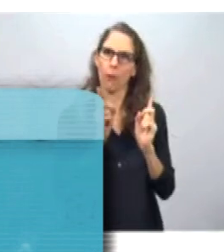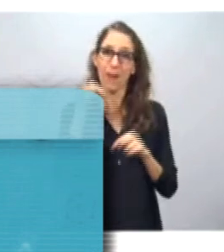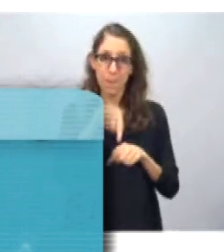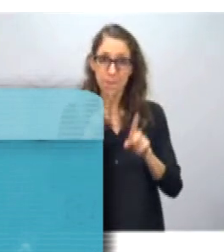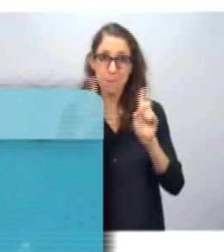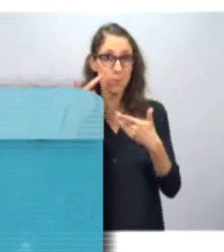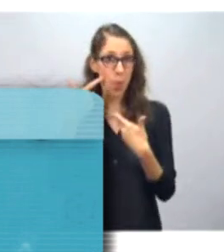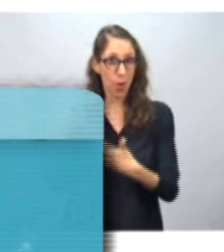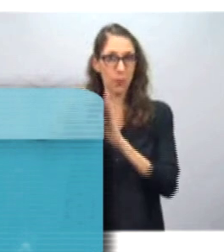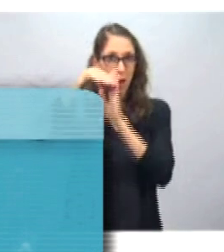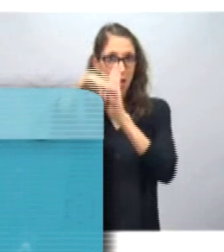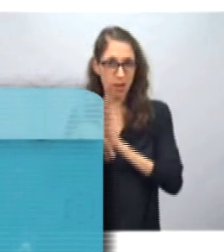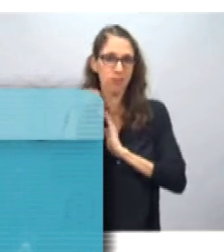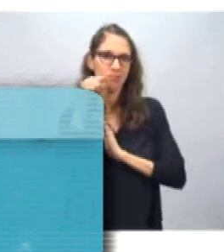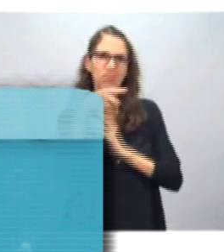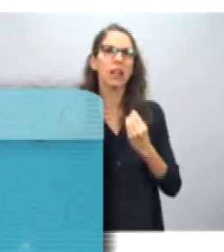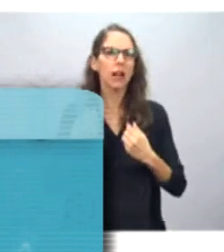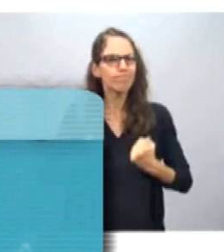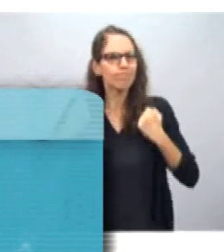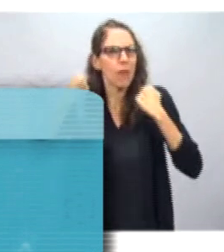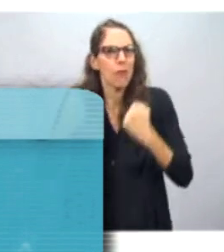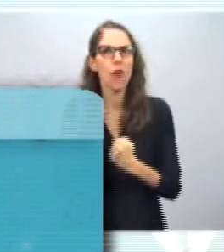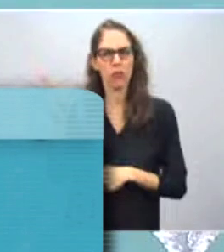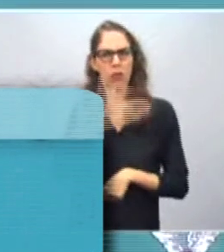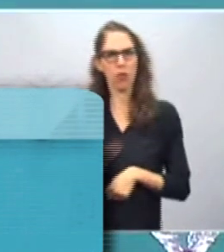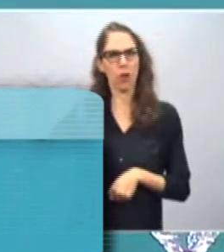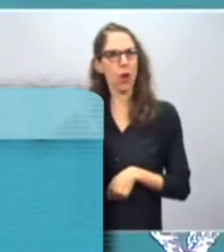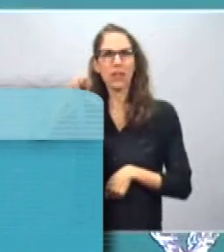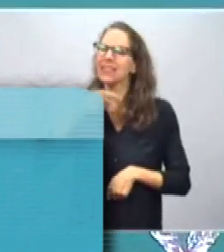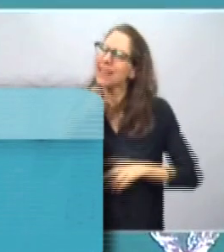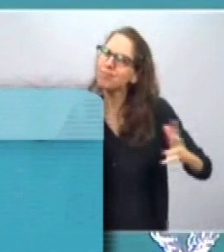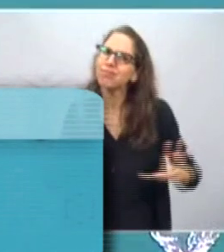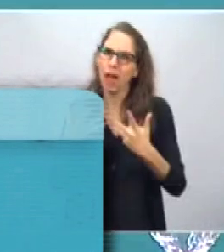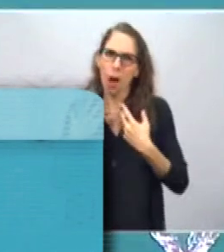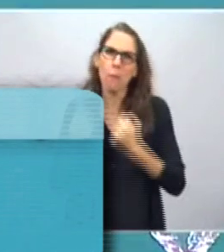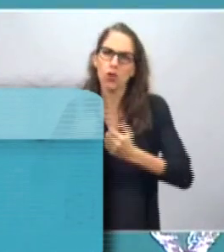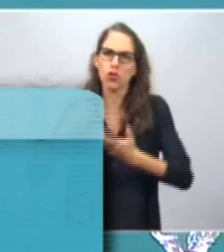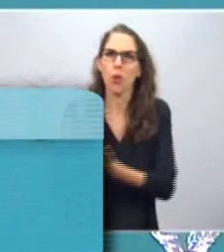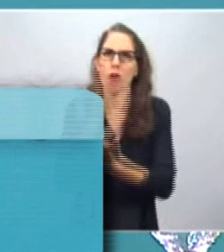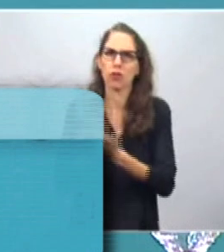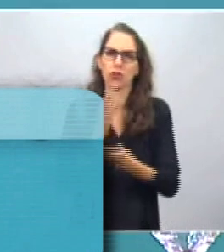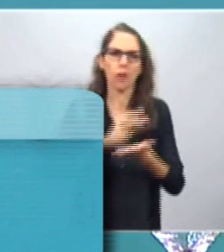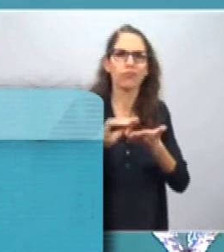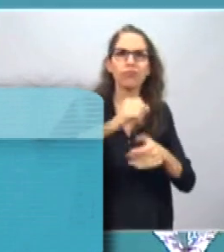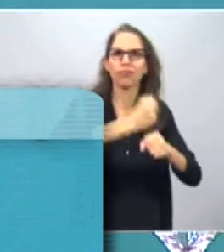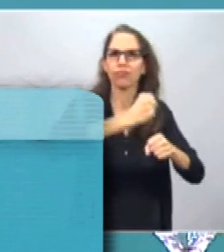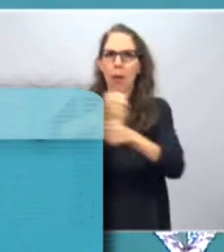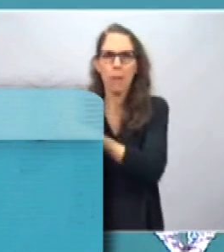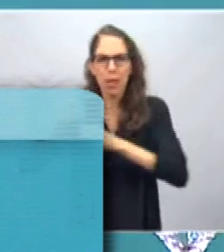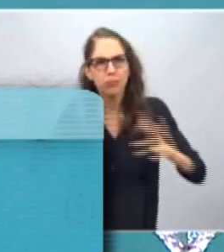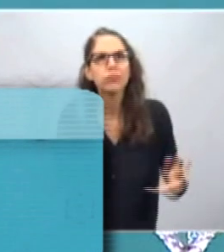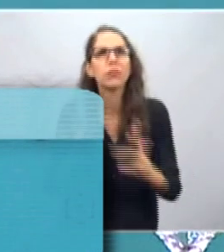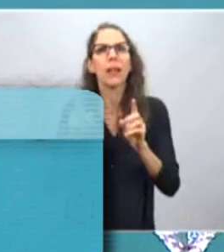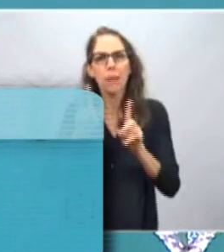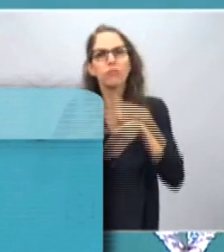está mostrando es un esfuerzo del gobierno provincial por seguir impulsando la producción, por seguir impulsando el empleo y la mejora de